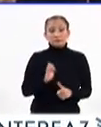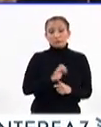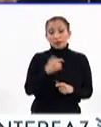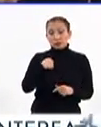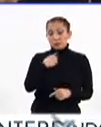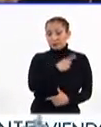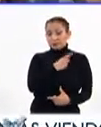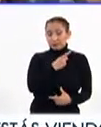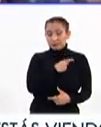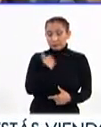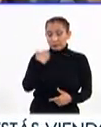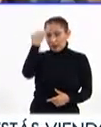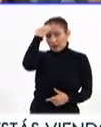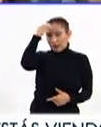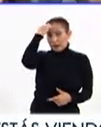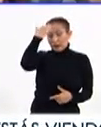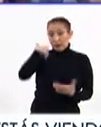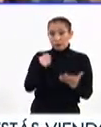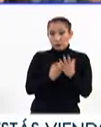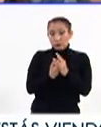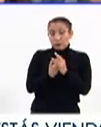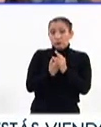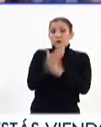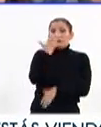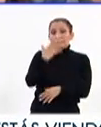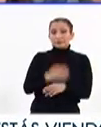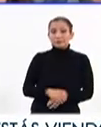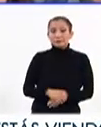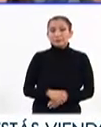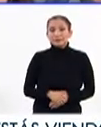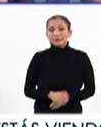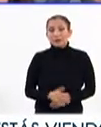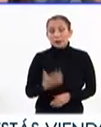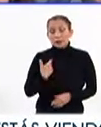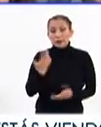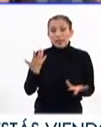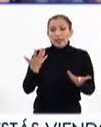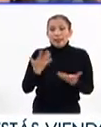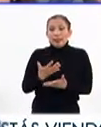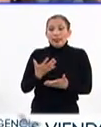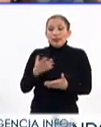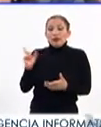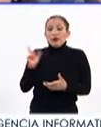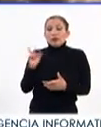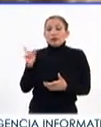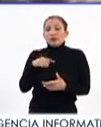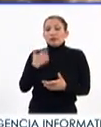estaba sola ante una experiencia totalmente nueva y fue un momento en el que pues te pones a prueba,